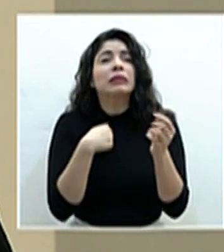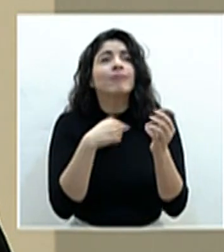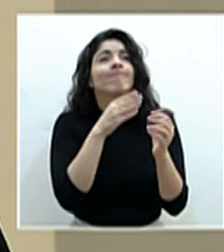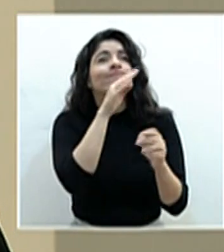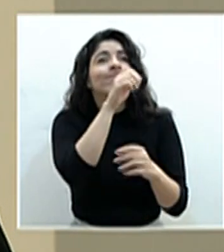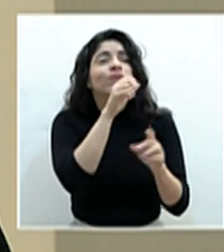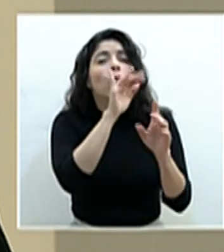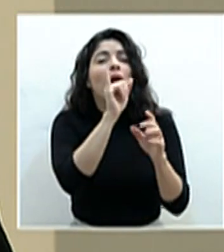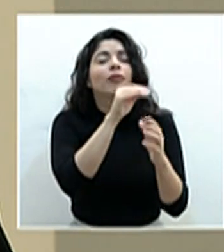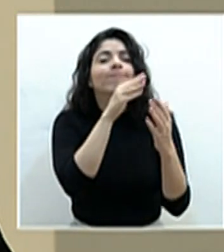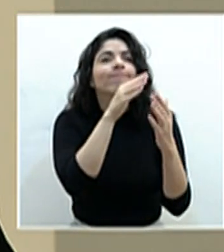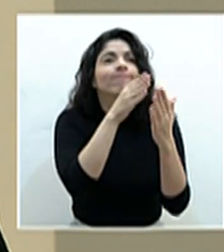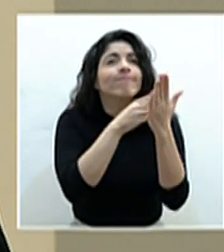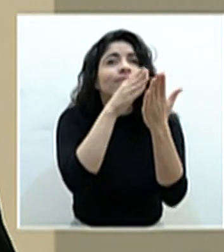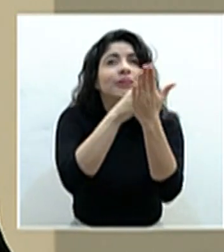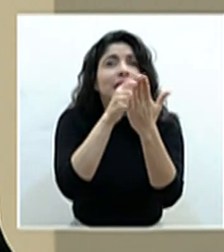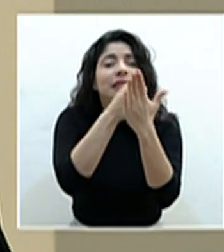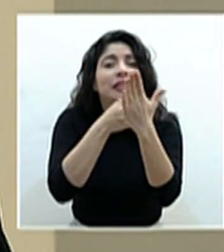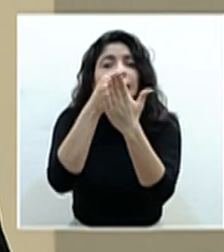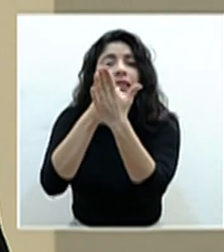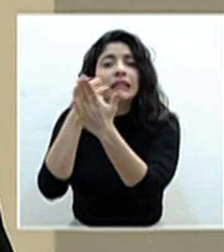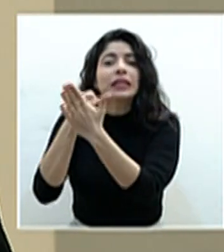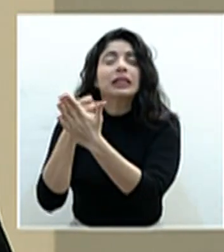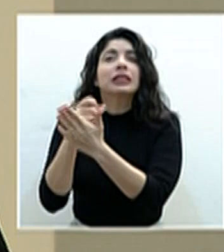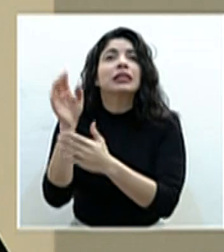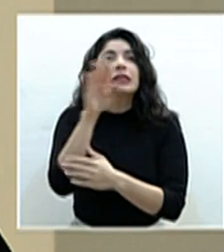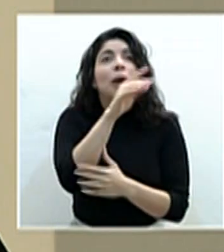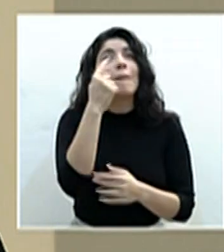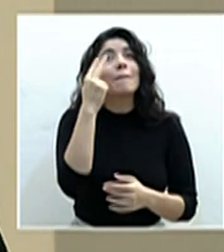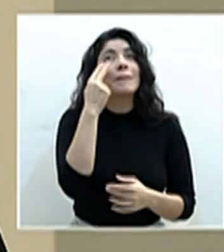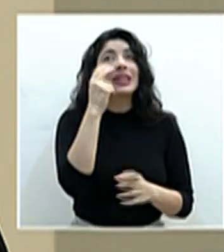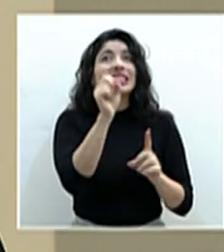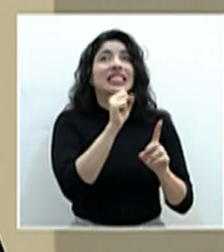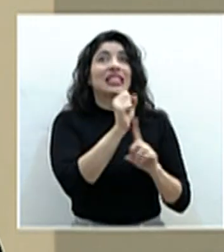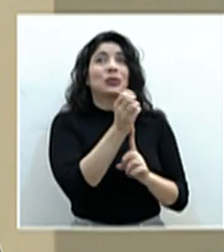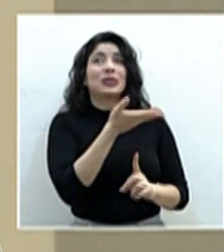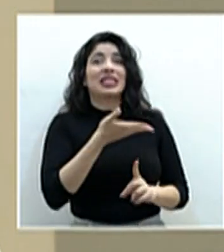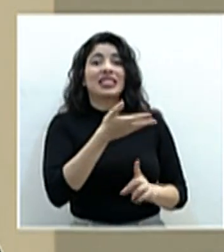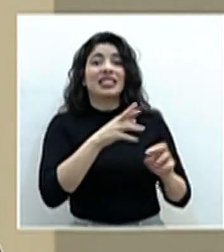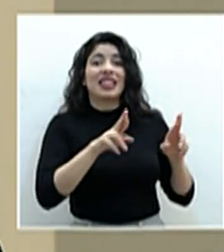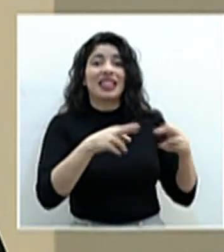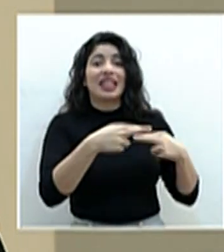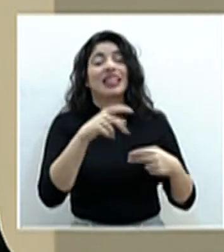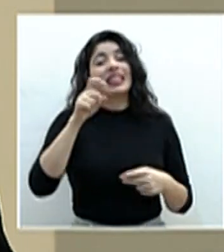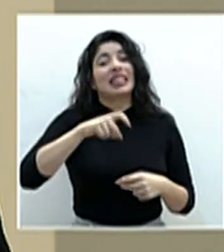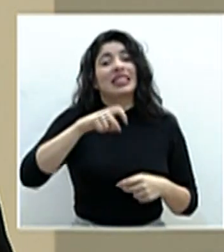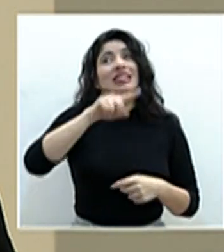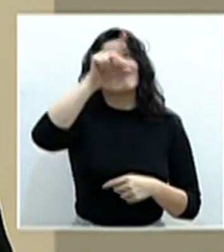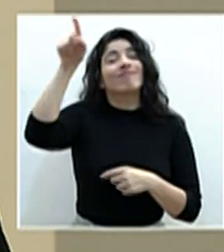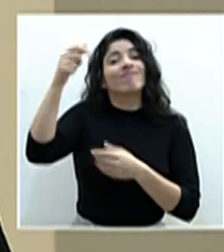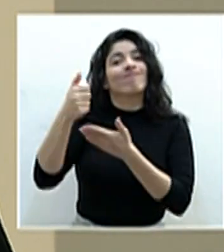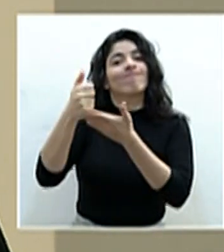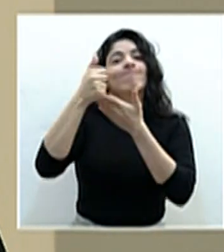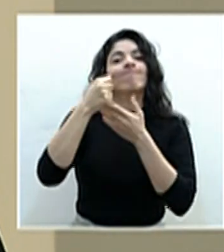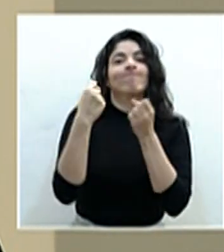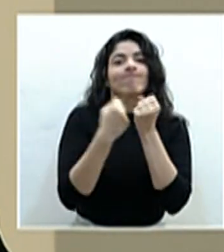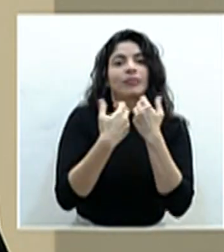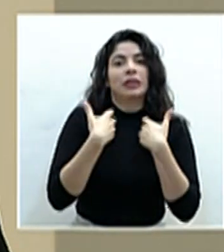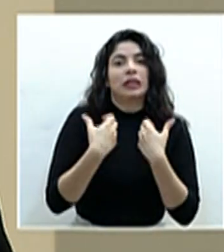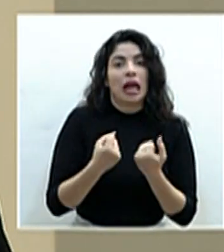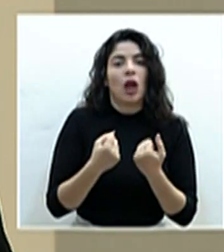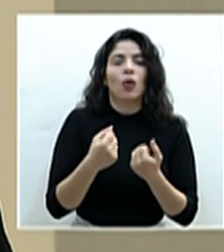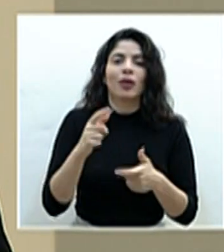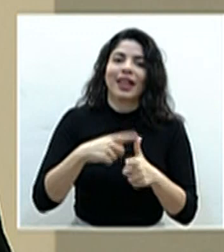la situación que existe en la región se requiere de este acompañamiento sanitario. Eso es lo